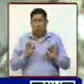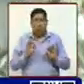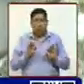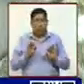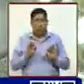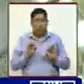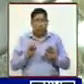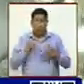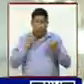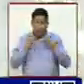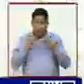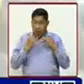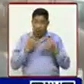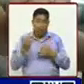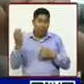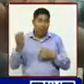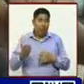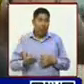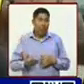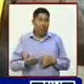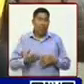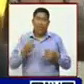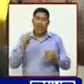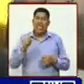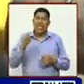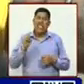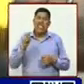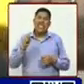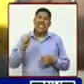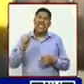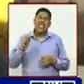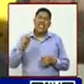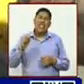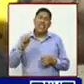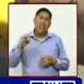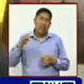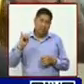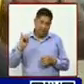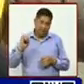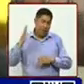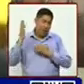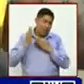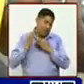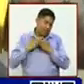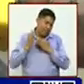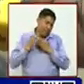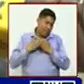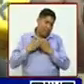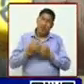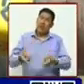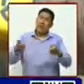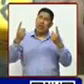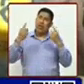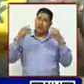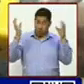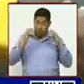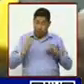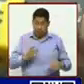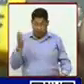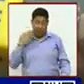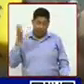actualizado, reportes con Senami. El Senami ha ido advirtiendo, y con la presencia o con la entrada del Niño en este